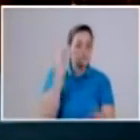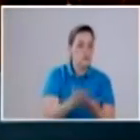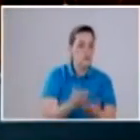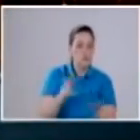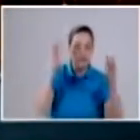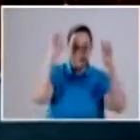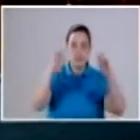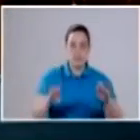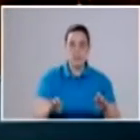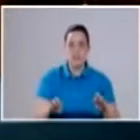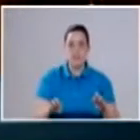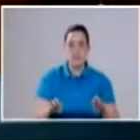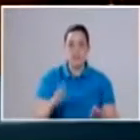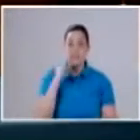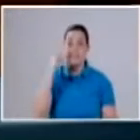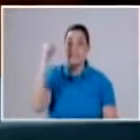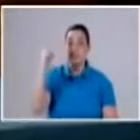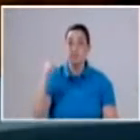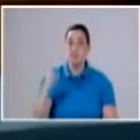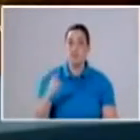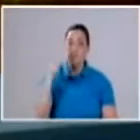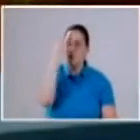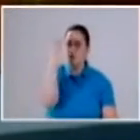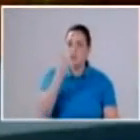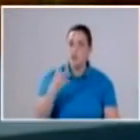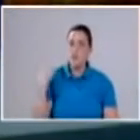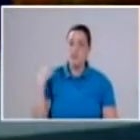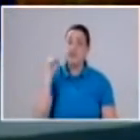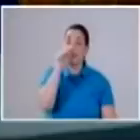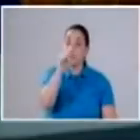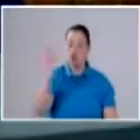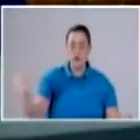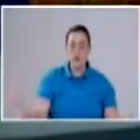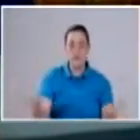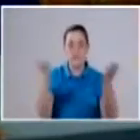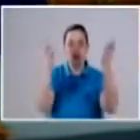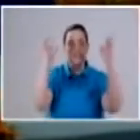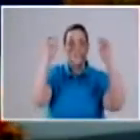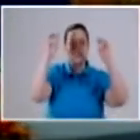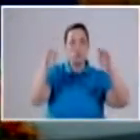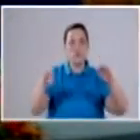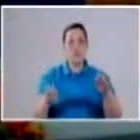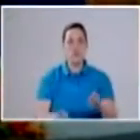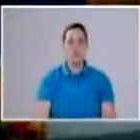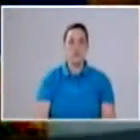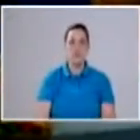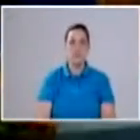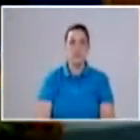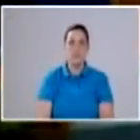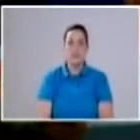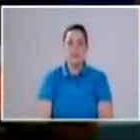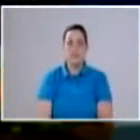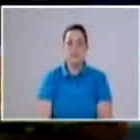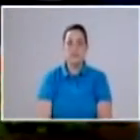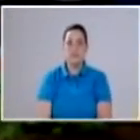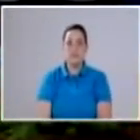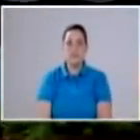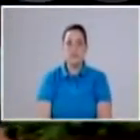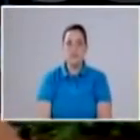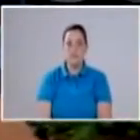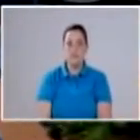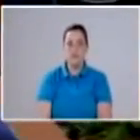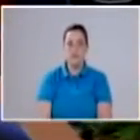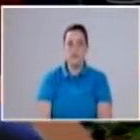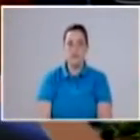gente y no necesariamente botándolas. Pero se volvió moda con Don Benny Hinn, ¿verdad? Desde